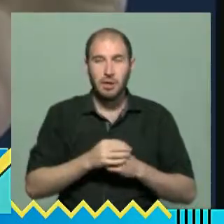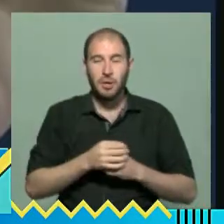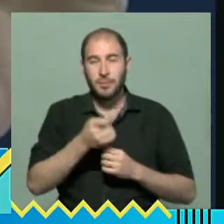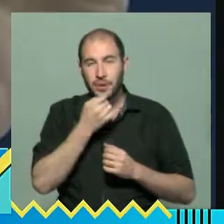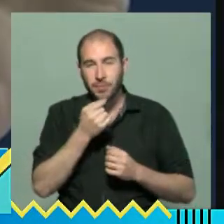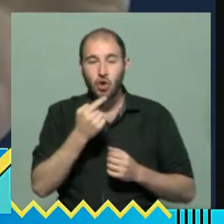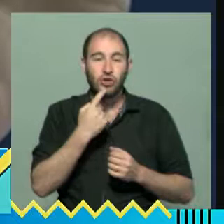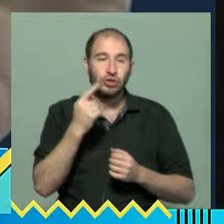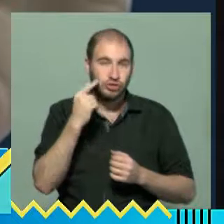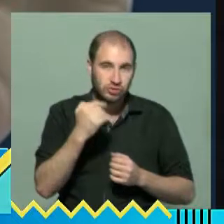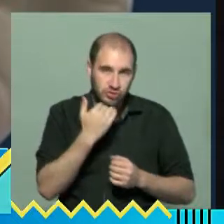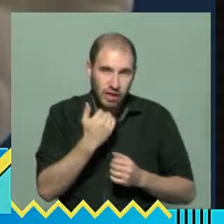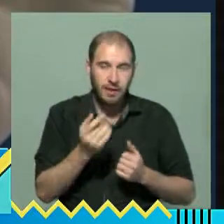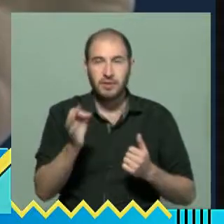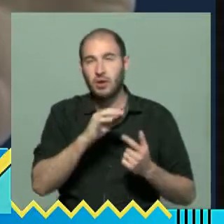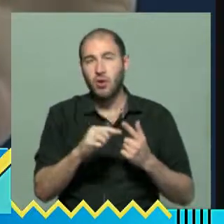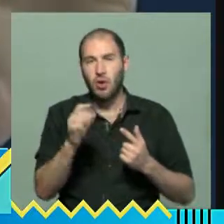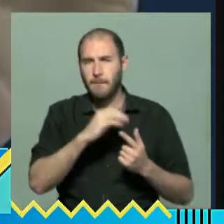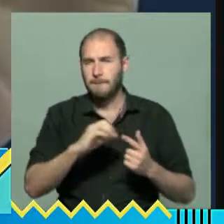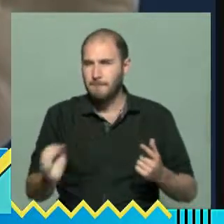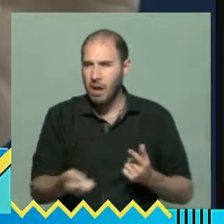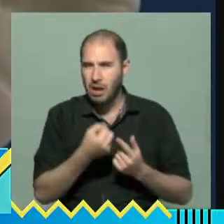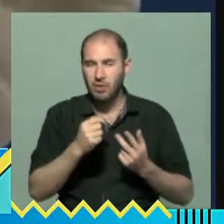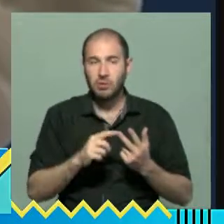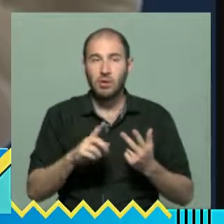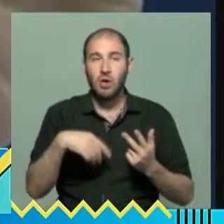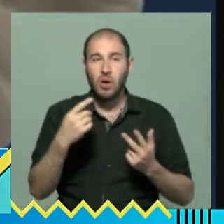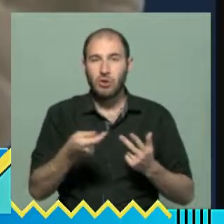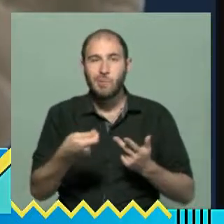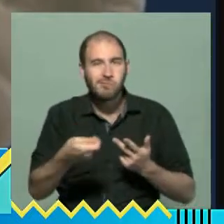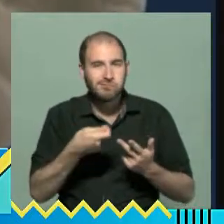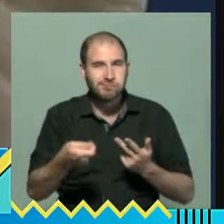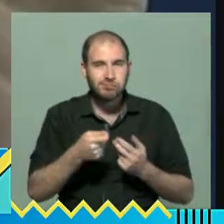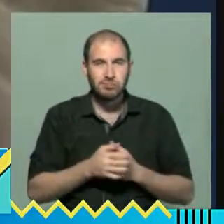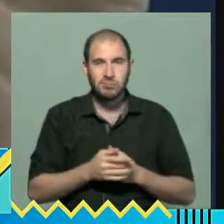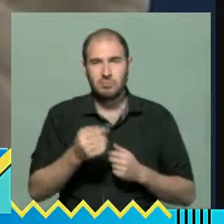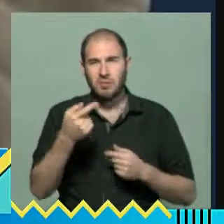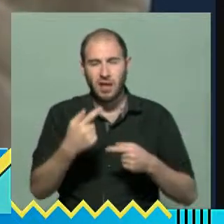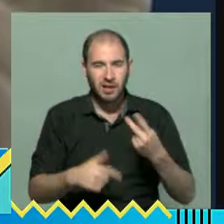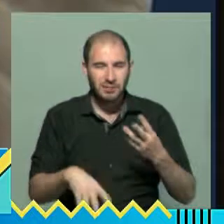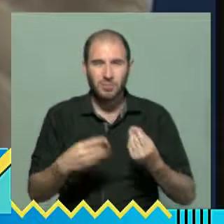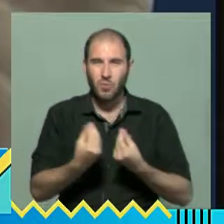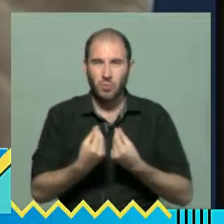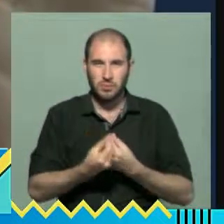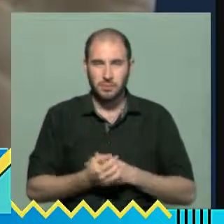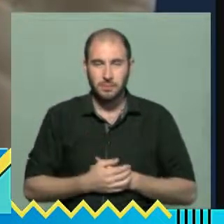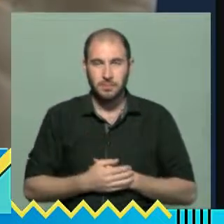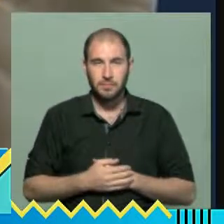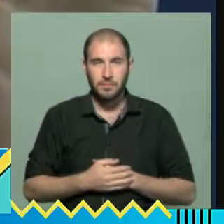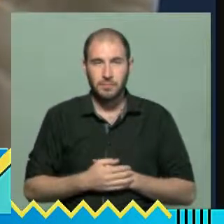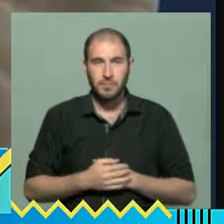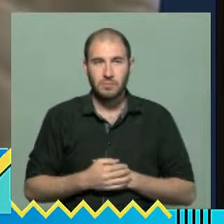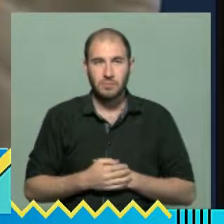sea de la ignorancia, fruto de la inescrupulosidad, fruto de la manipulación, puede pasar por múltiples circunstancias, no quiero